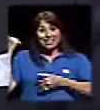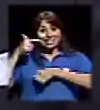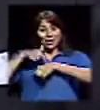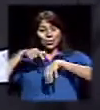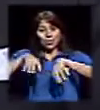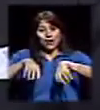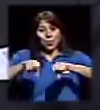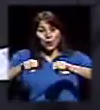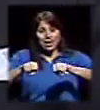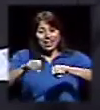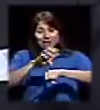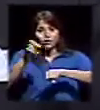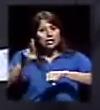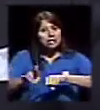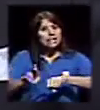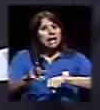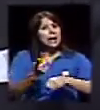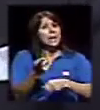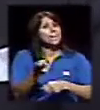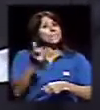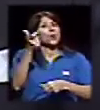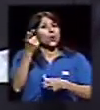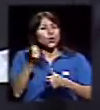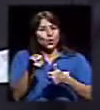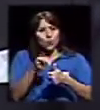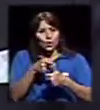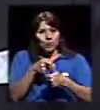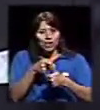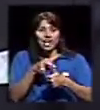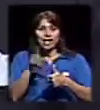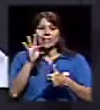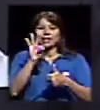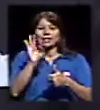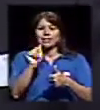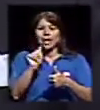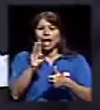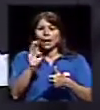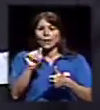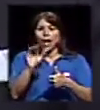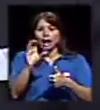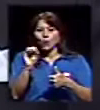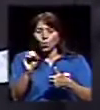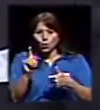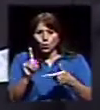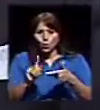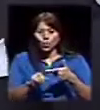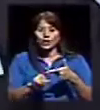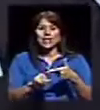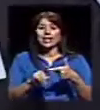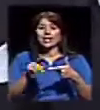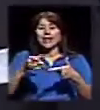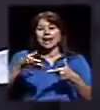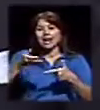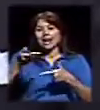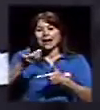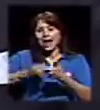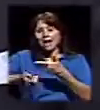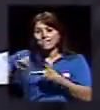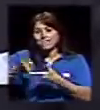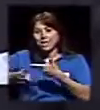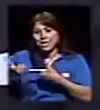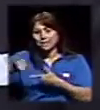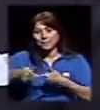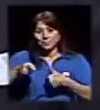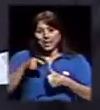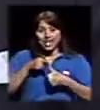Rica, ¿verdad? El tabaco en primera instancia y posteriormente el café. El tabaco impulsado por